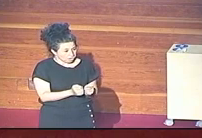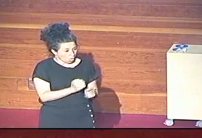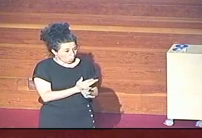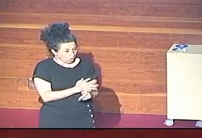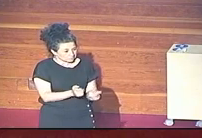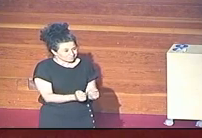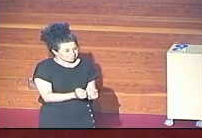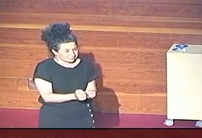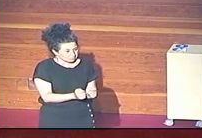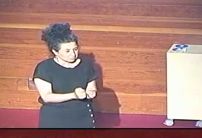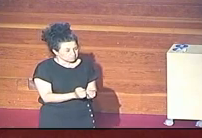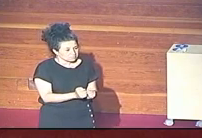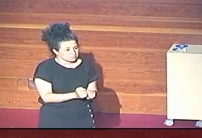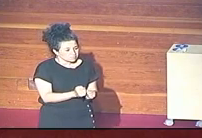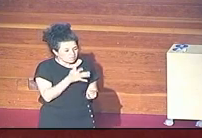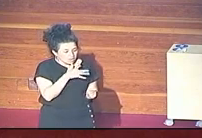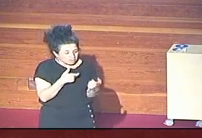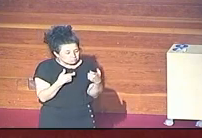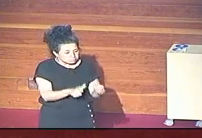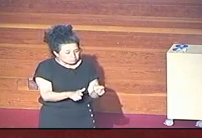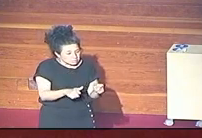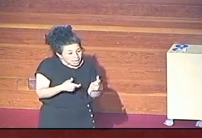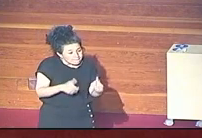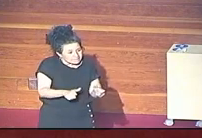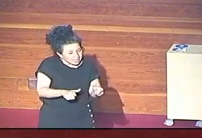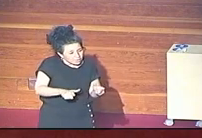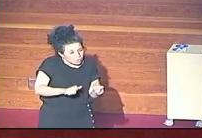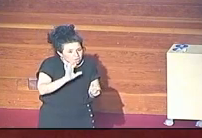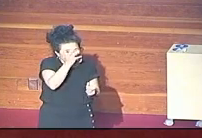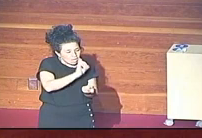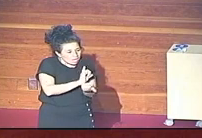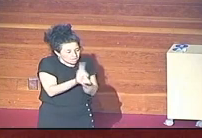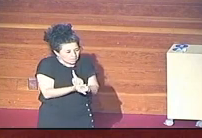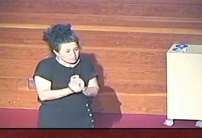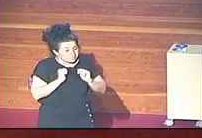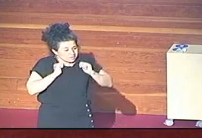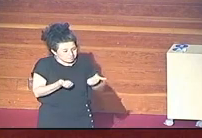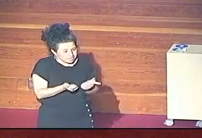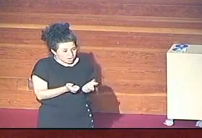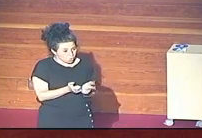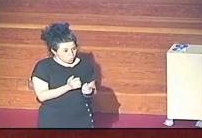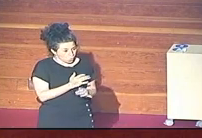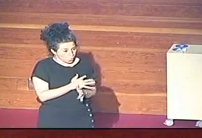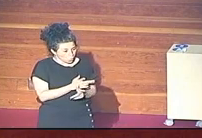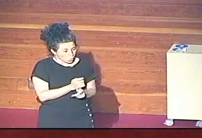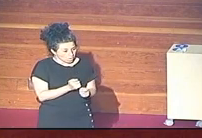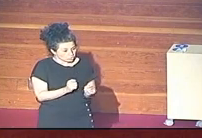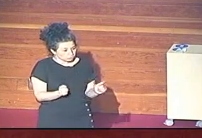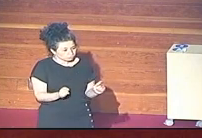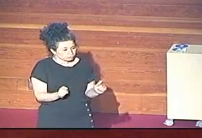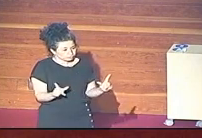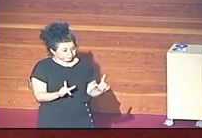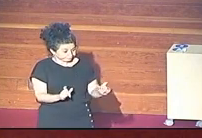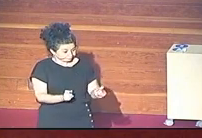un apartado de cambio climático están empezando a hacer desarrollos sobre bueno pues